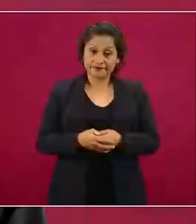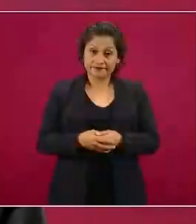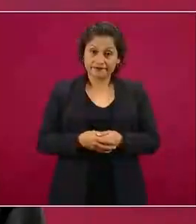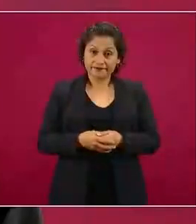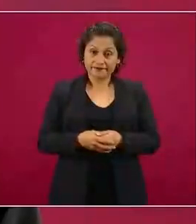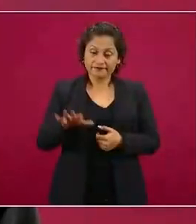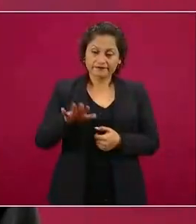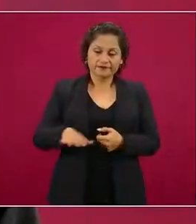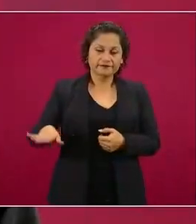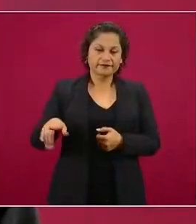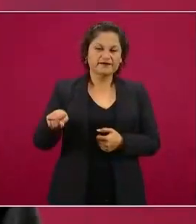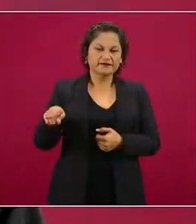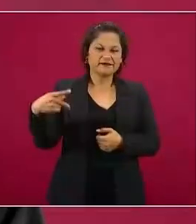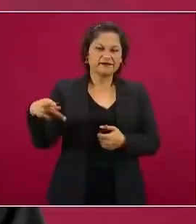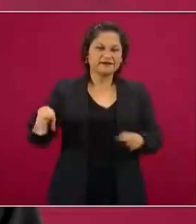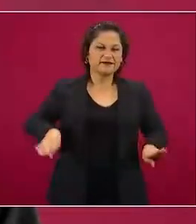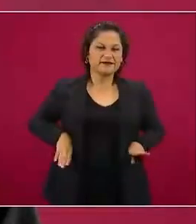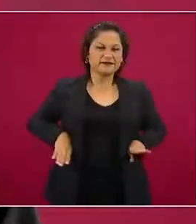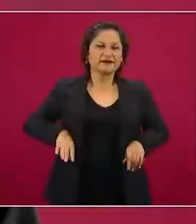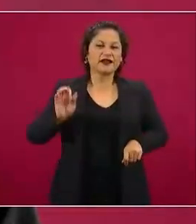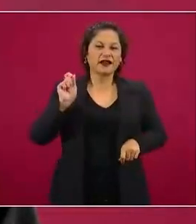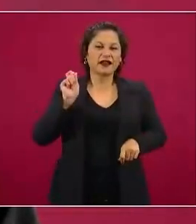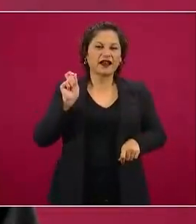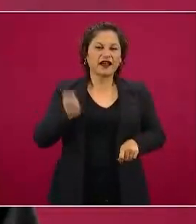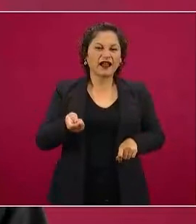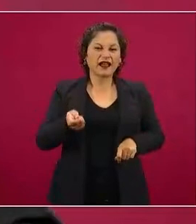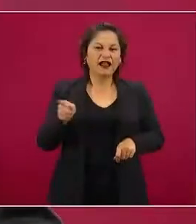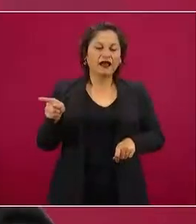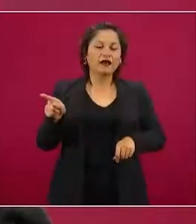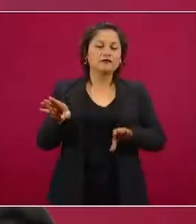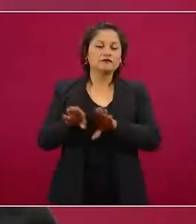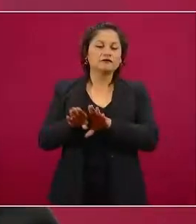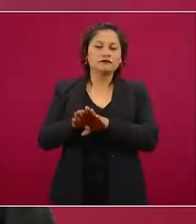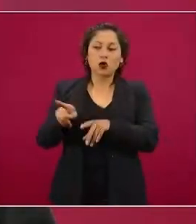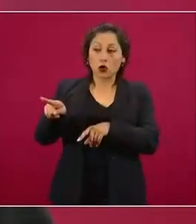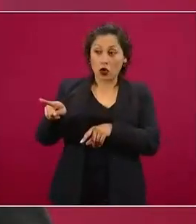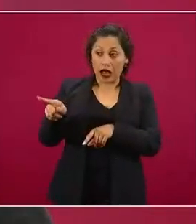alentando, ¿no?, al dirigente, pero